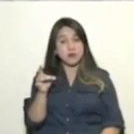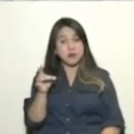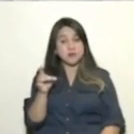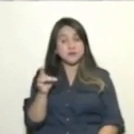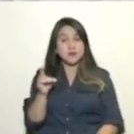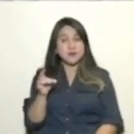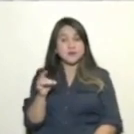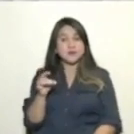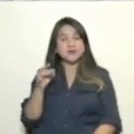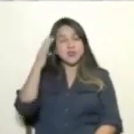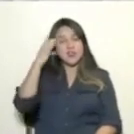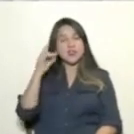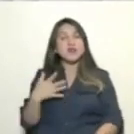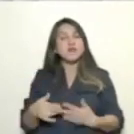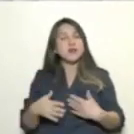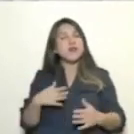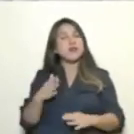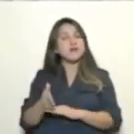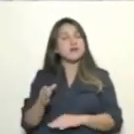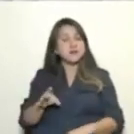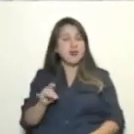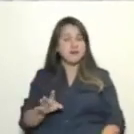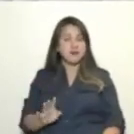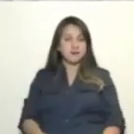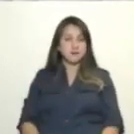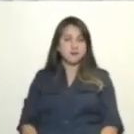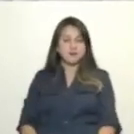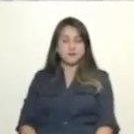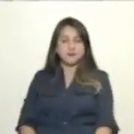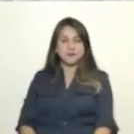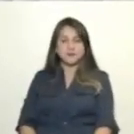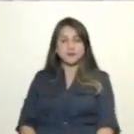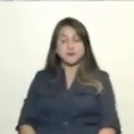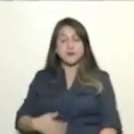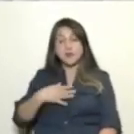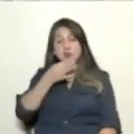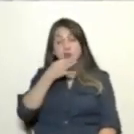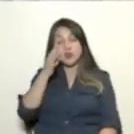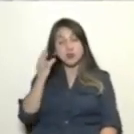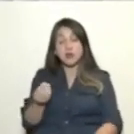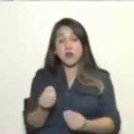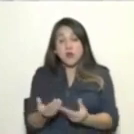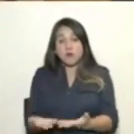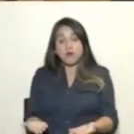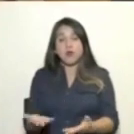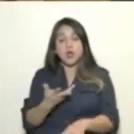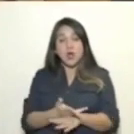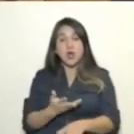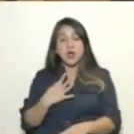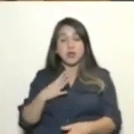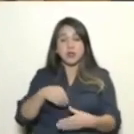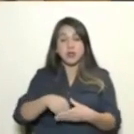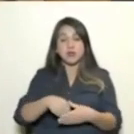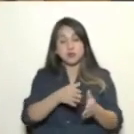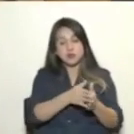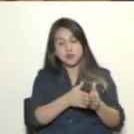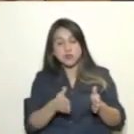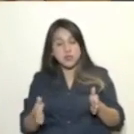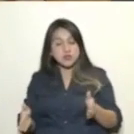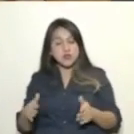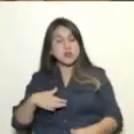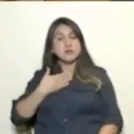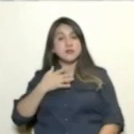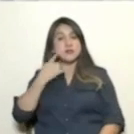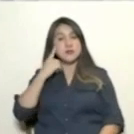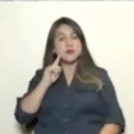que el tono cuál es. Entonces, yo digo, es lógico. Ellos están en este proceso, se sienten.